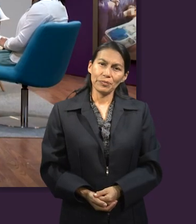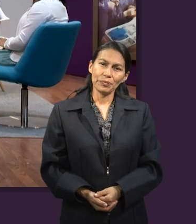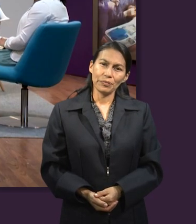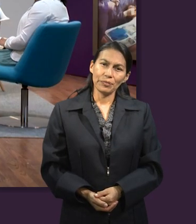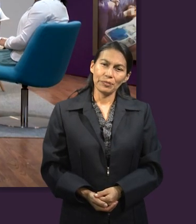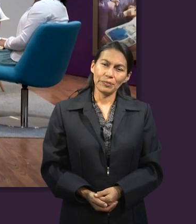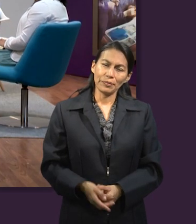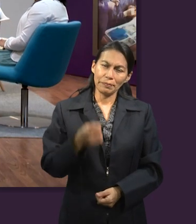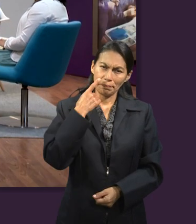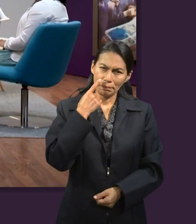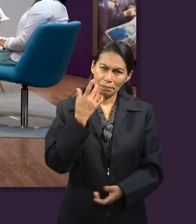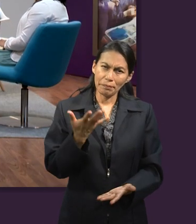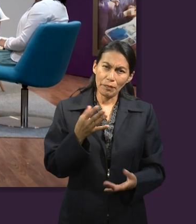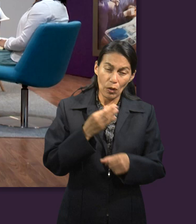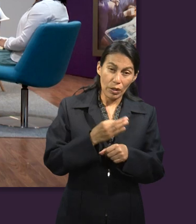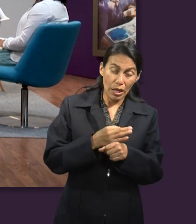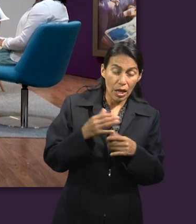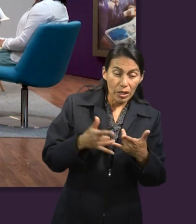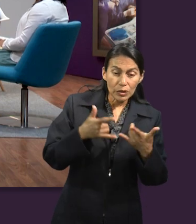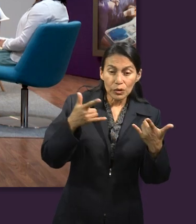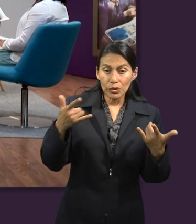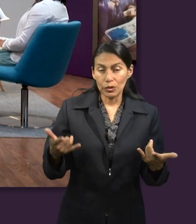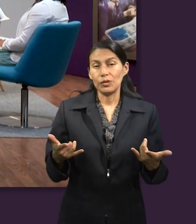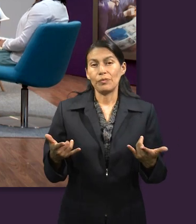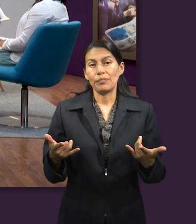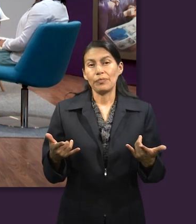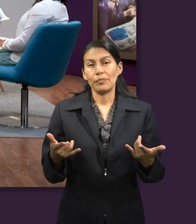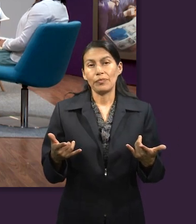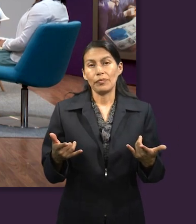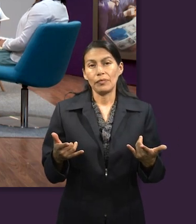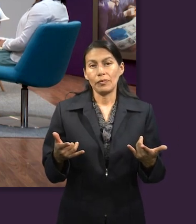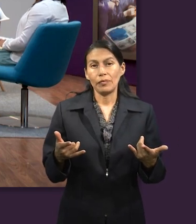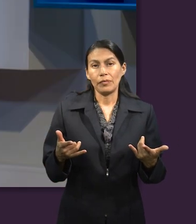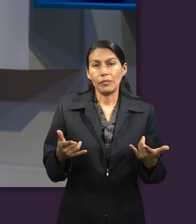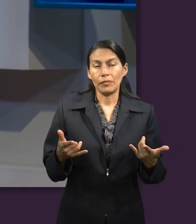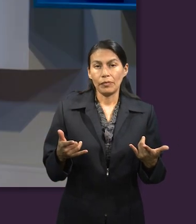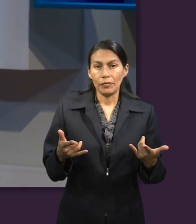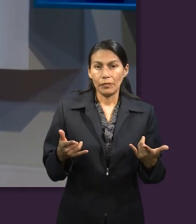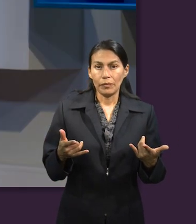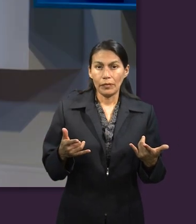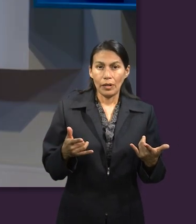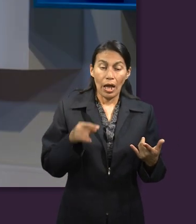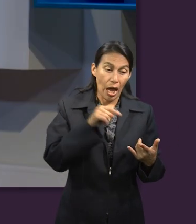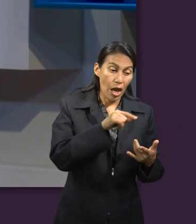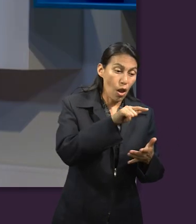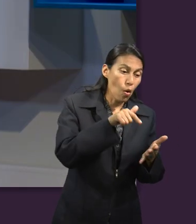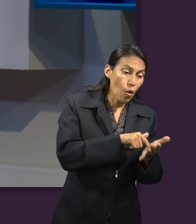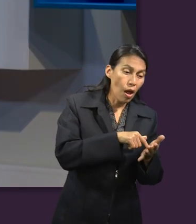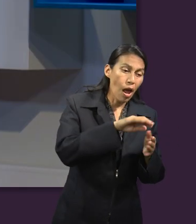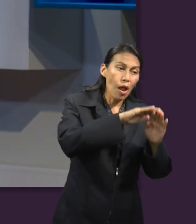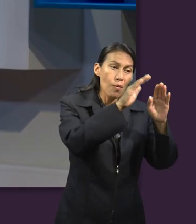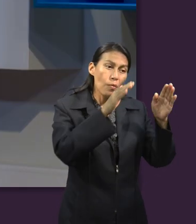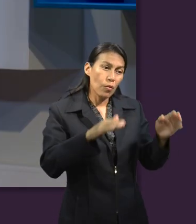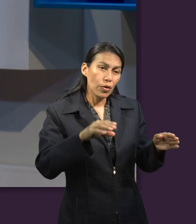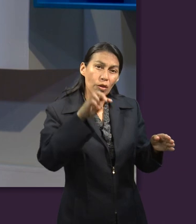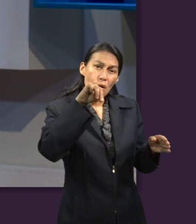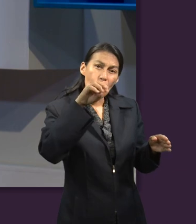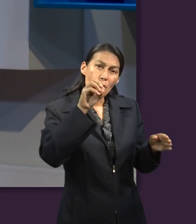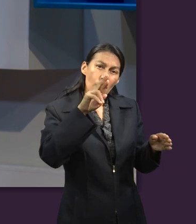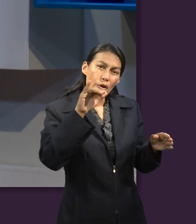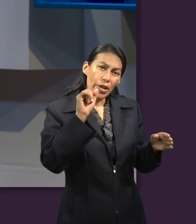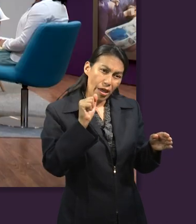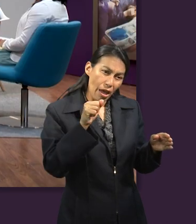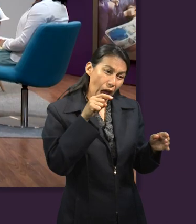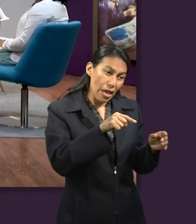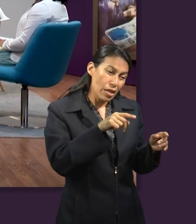pues llegamos a una parte de la historia luego de este acontecimiento en moria y